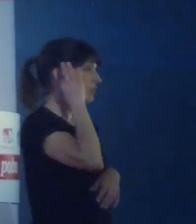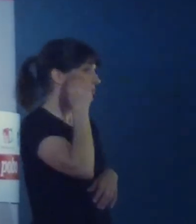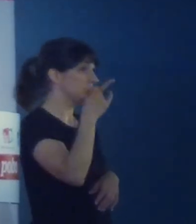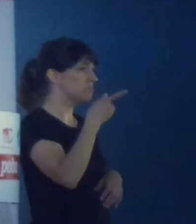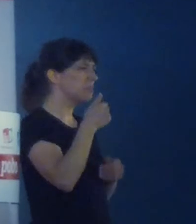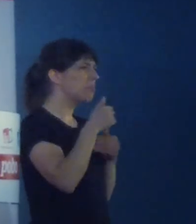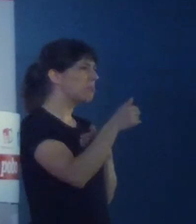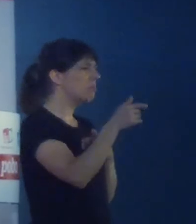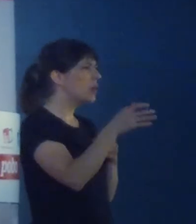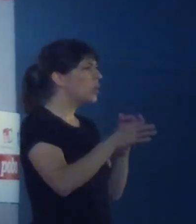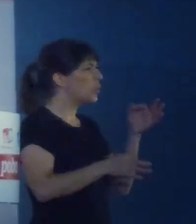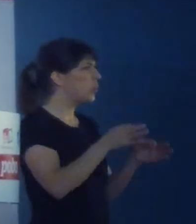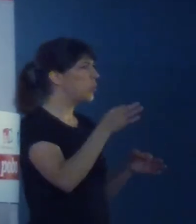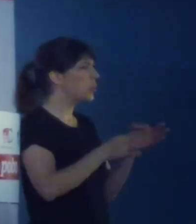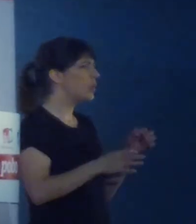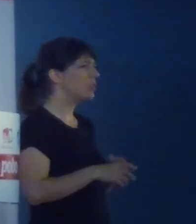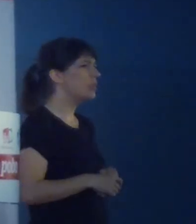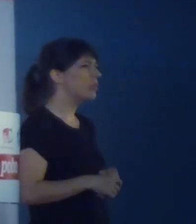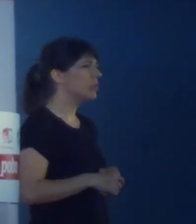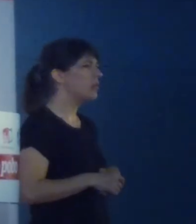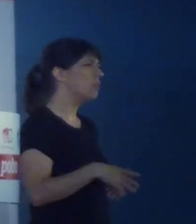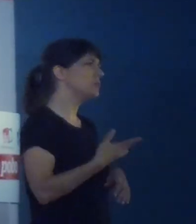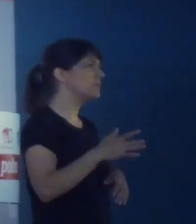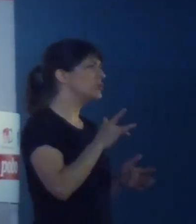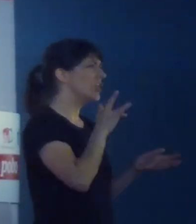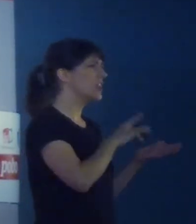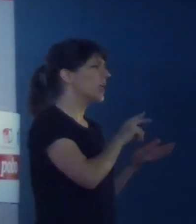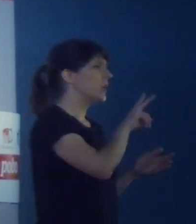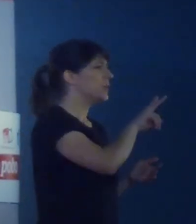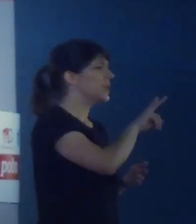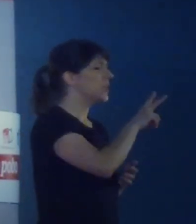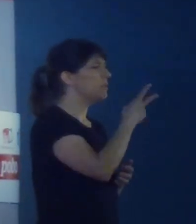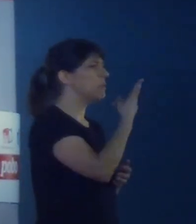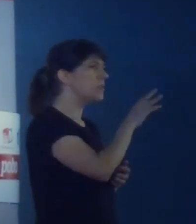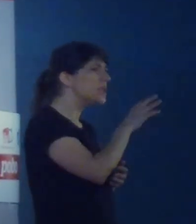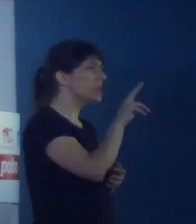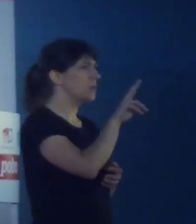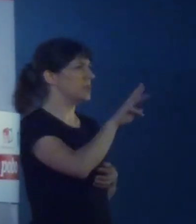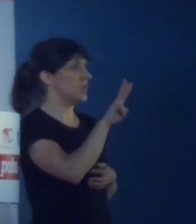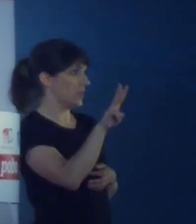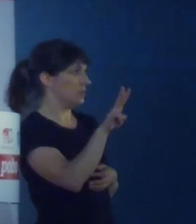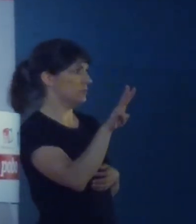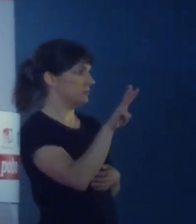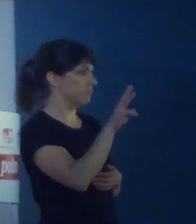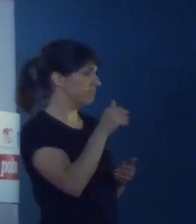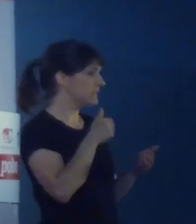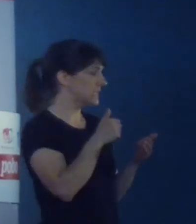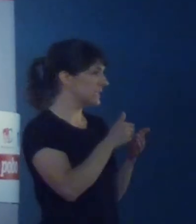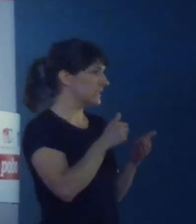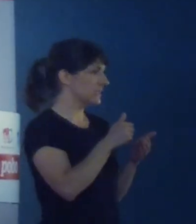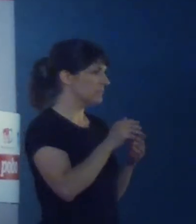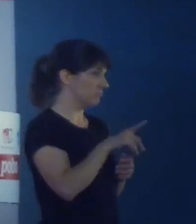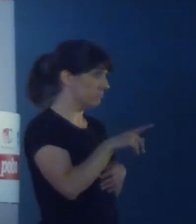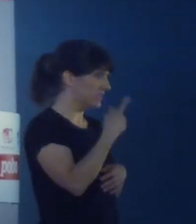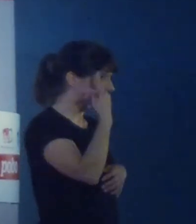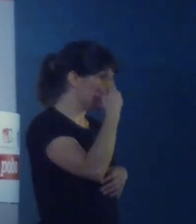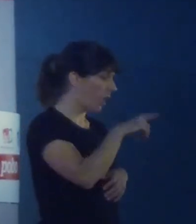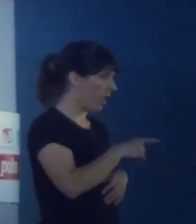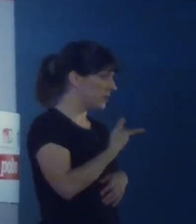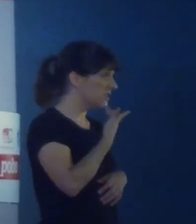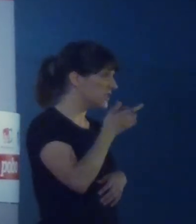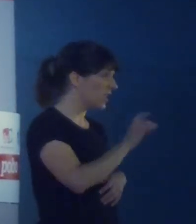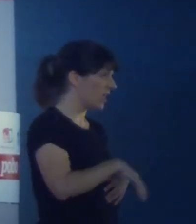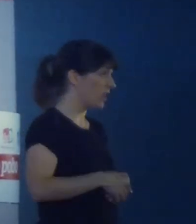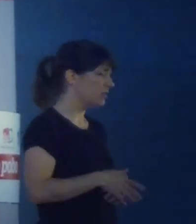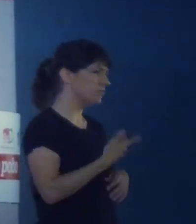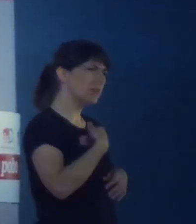celebrar precisamente entre o día 20 e o 23 próximos. Sabedes de quen se trata? Recordades